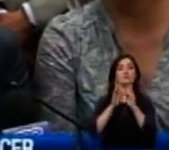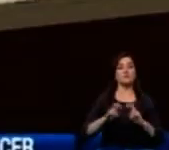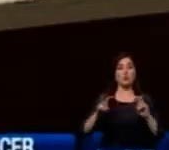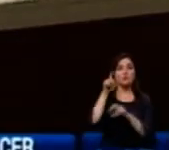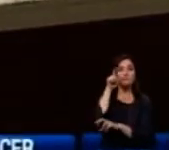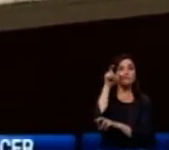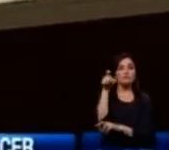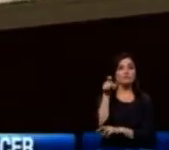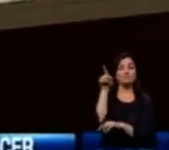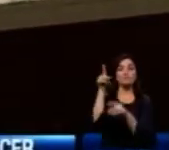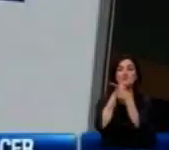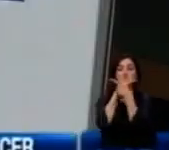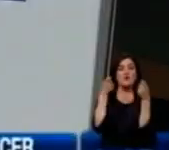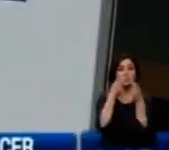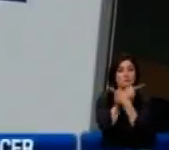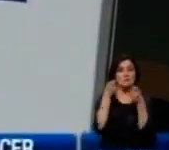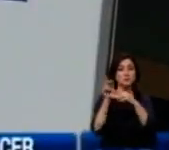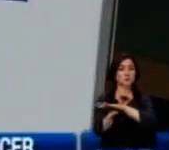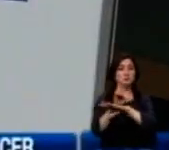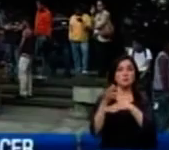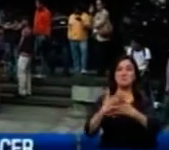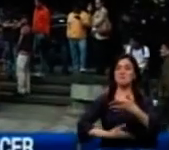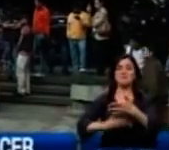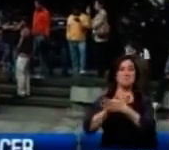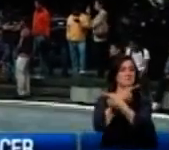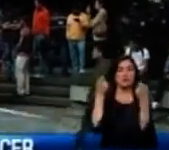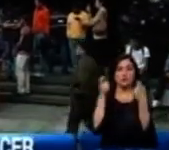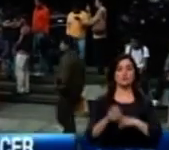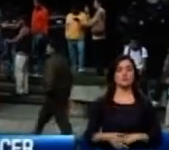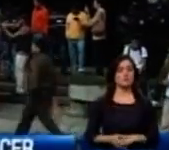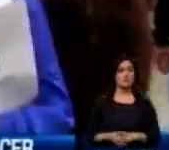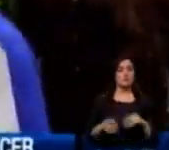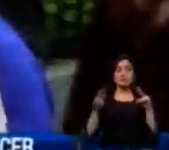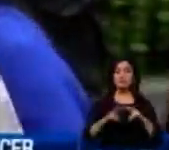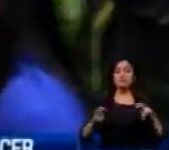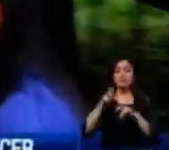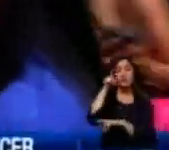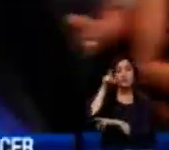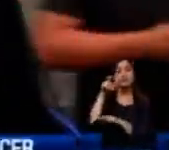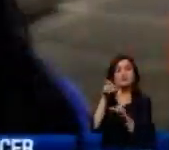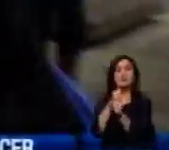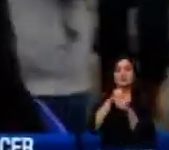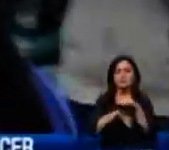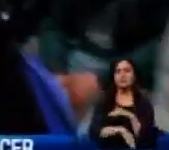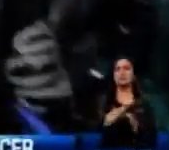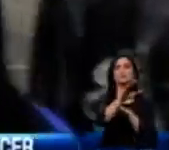la Fiscalía es de falsificación y uso de documento falso. Previamente, en medio de la investigación, la Fiscalía realizó un